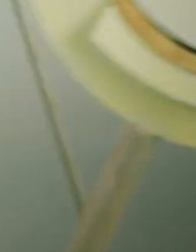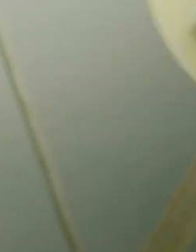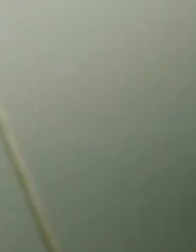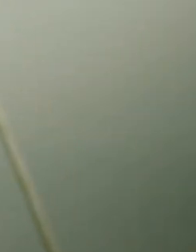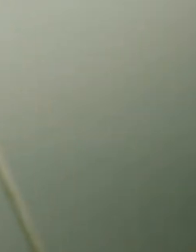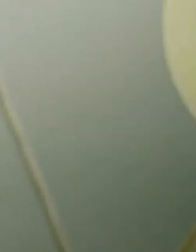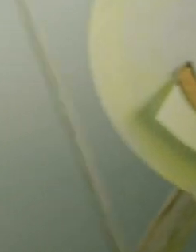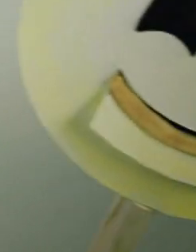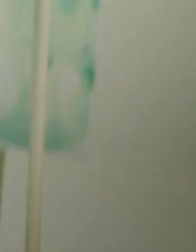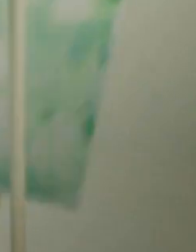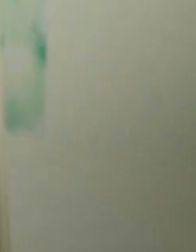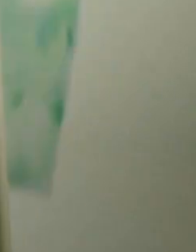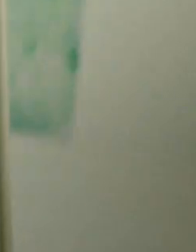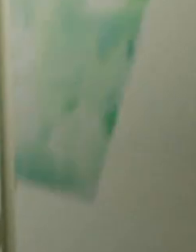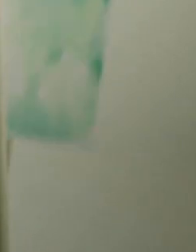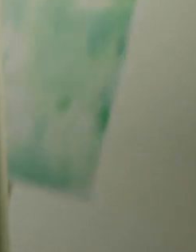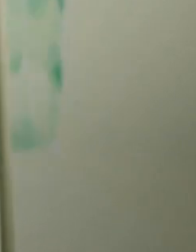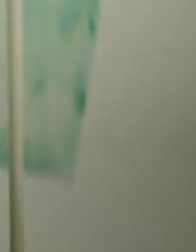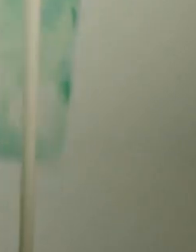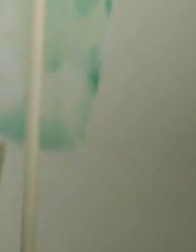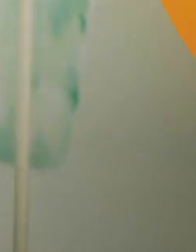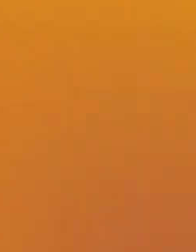El diablito perdió.